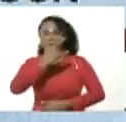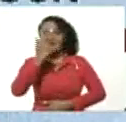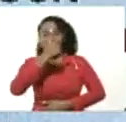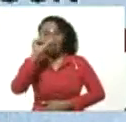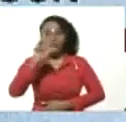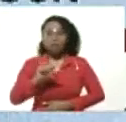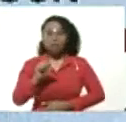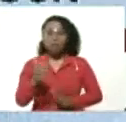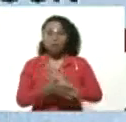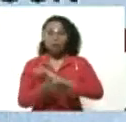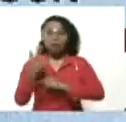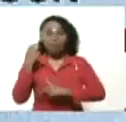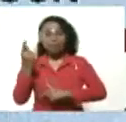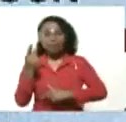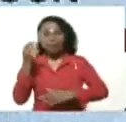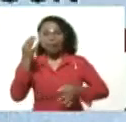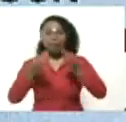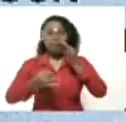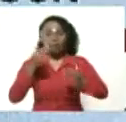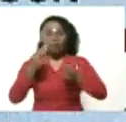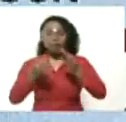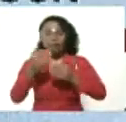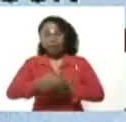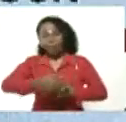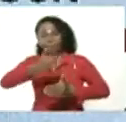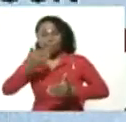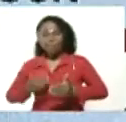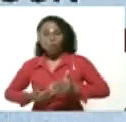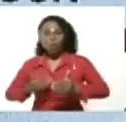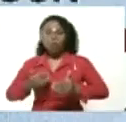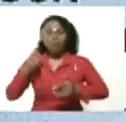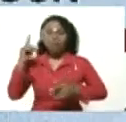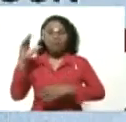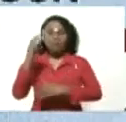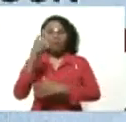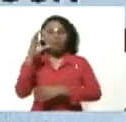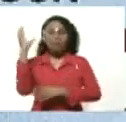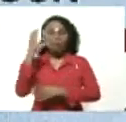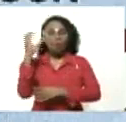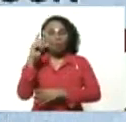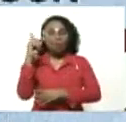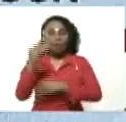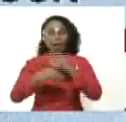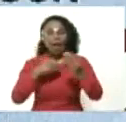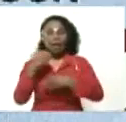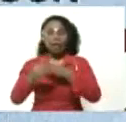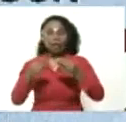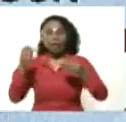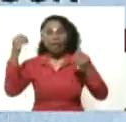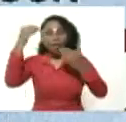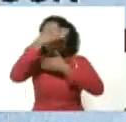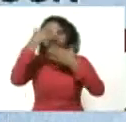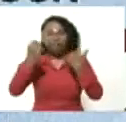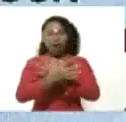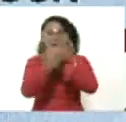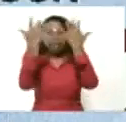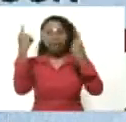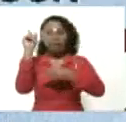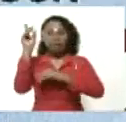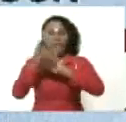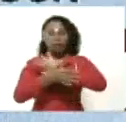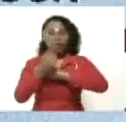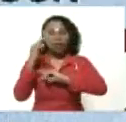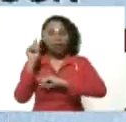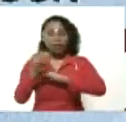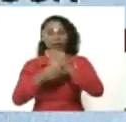o tendrá que ver con la justicia transaccional de Colombia tras el fin de la guerra con las FARC, porque el momento en esta encrucijada